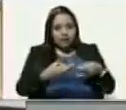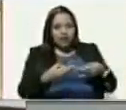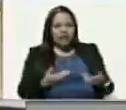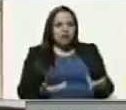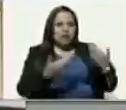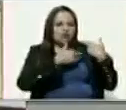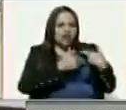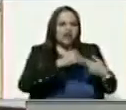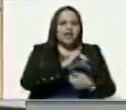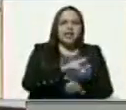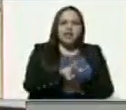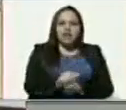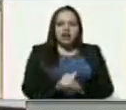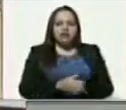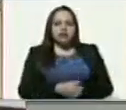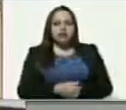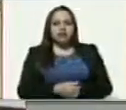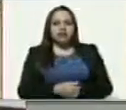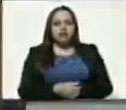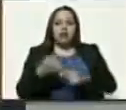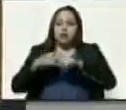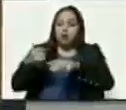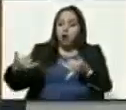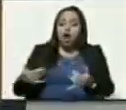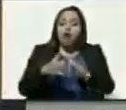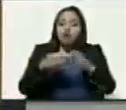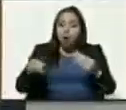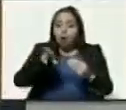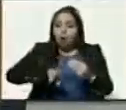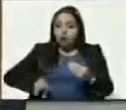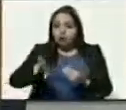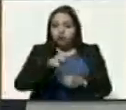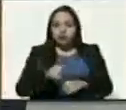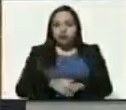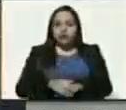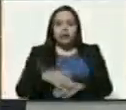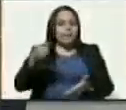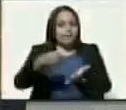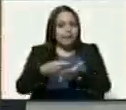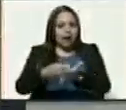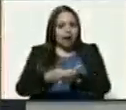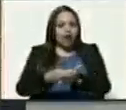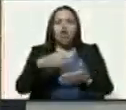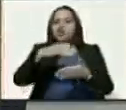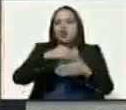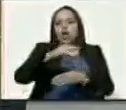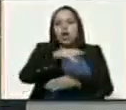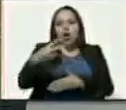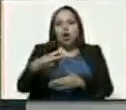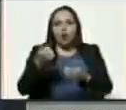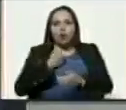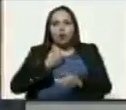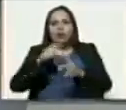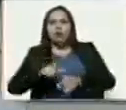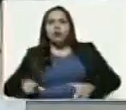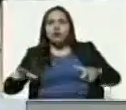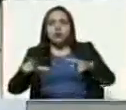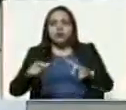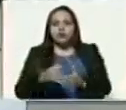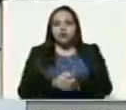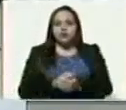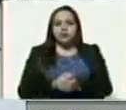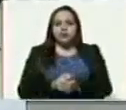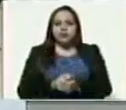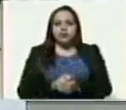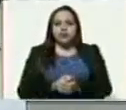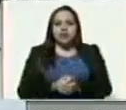esa calificación? Ahora, pero en este momento todo el que utilice, pague en divisas en cualquier establecimiento, en divisas en efectivo, que tenga la calificación de